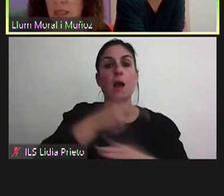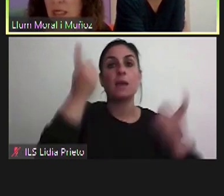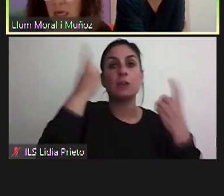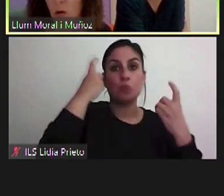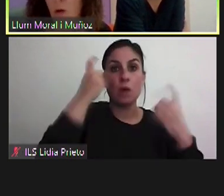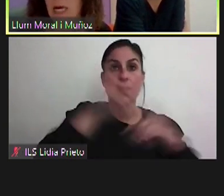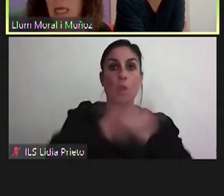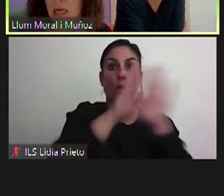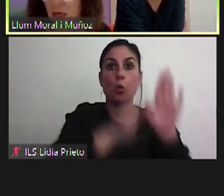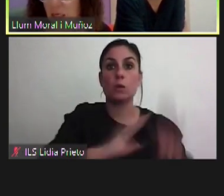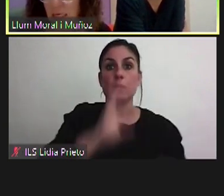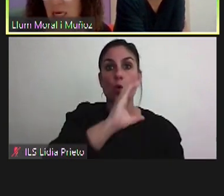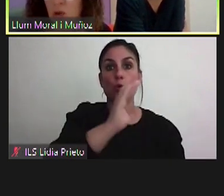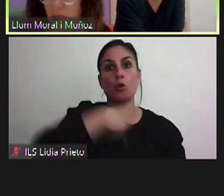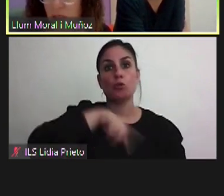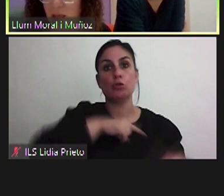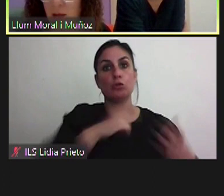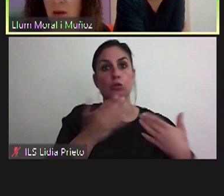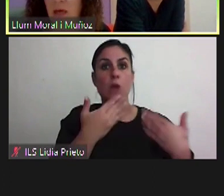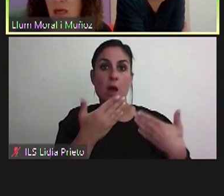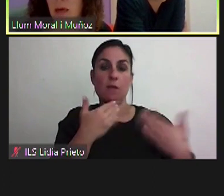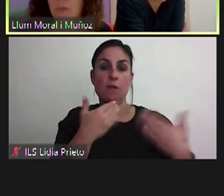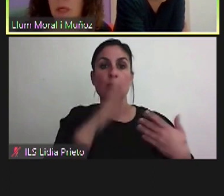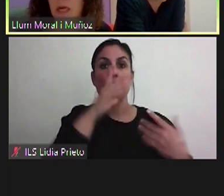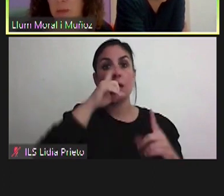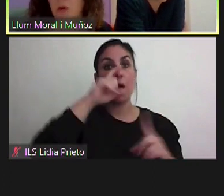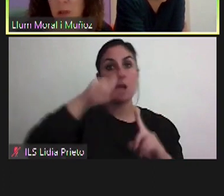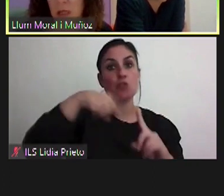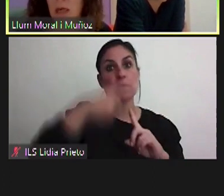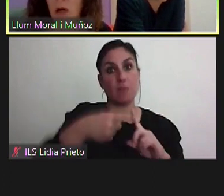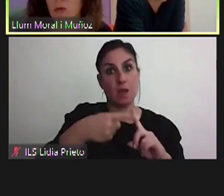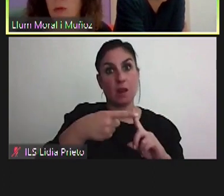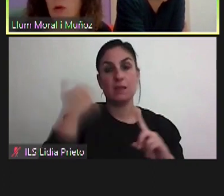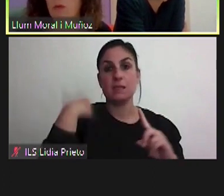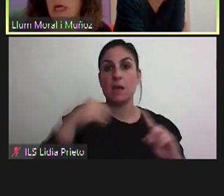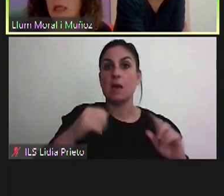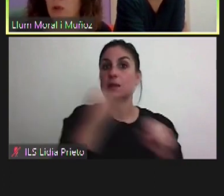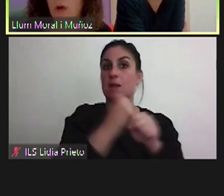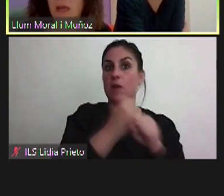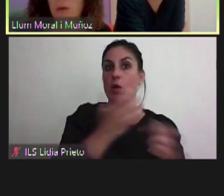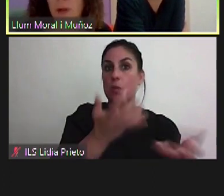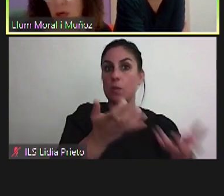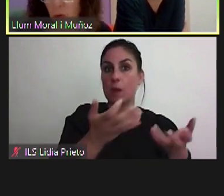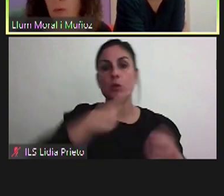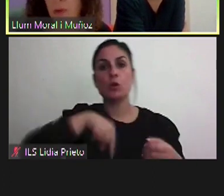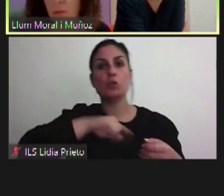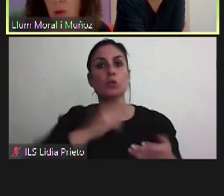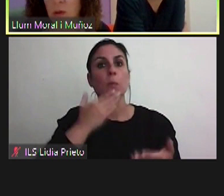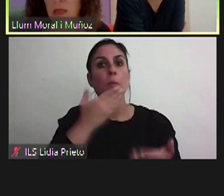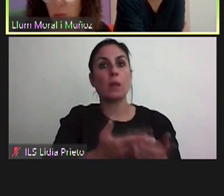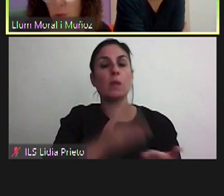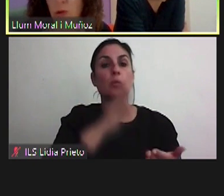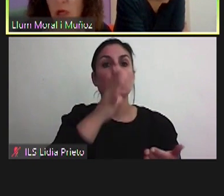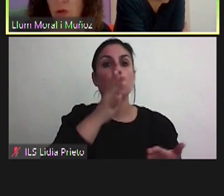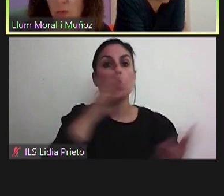curso, que luego van a ejercer al año siguiente, les pedimos, porque los medios de comunicación son un altavoz para lo bueno y para lo